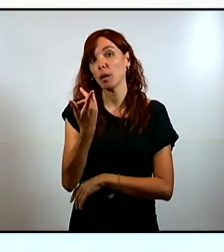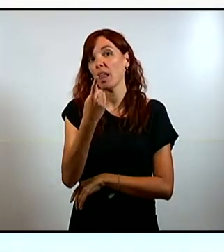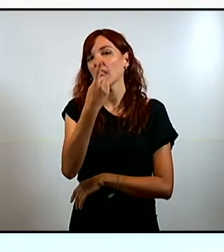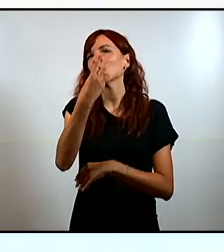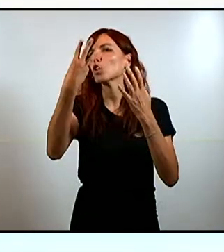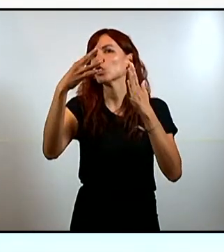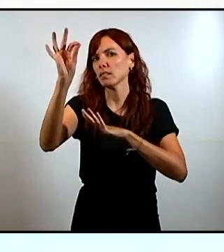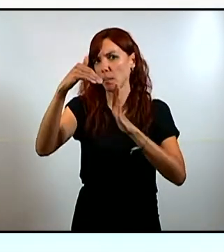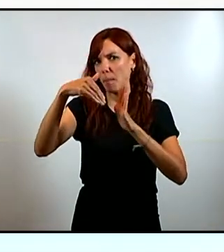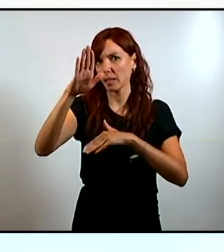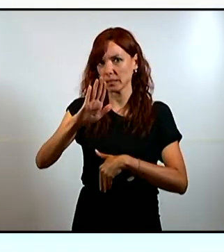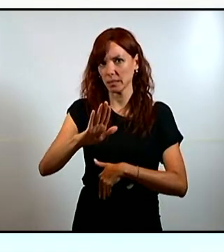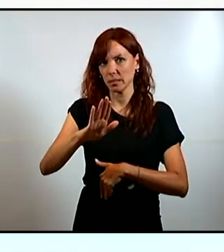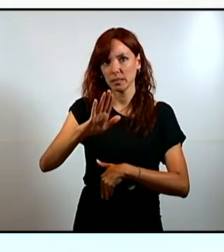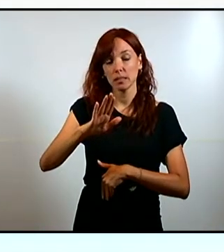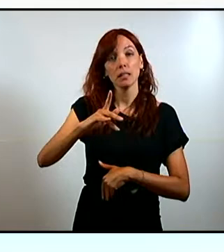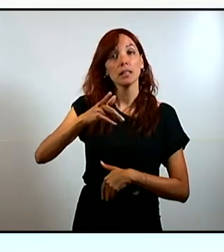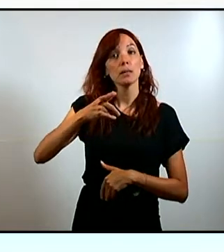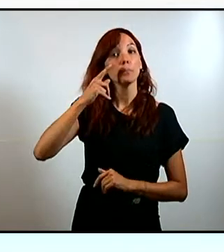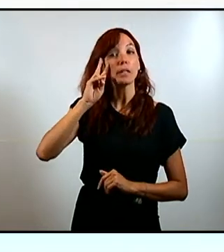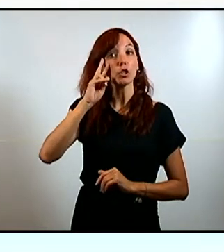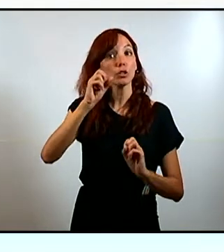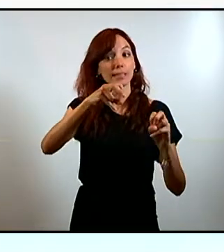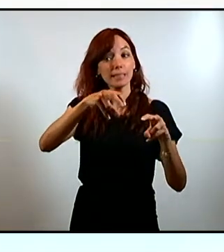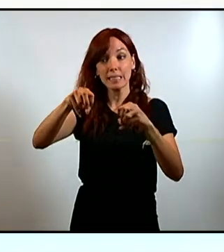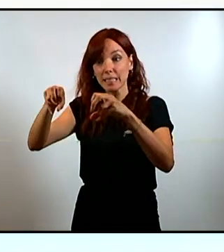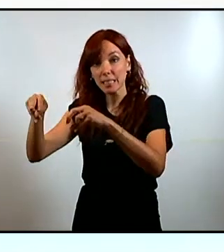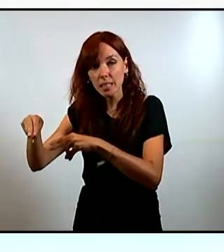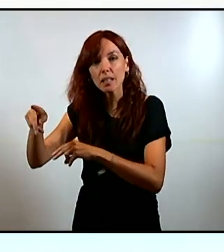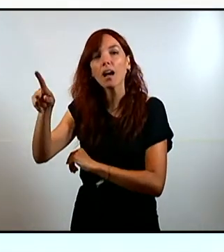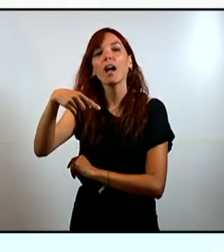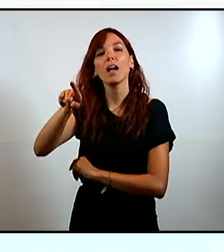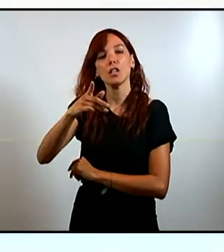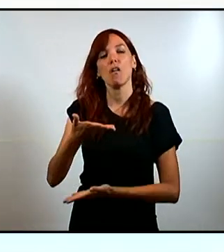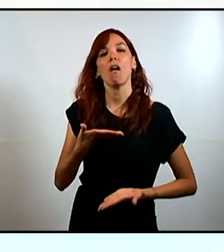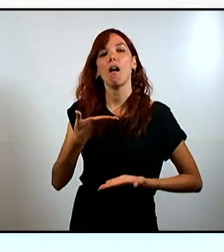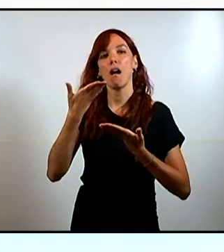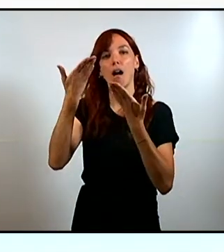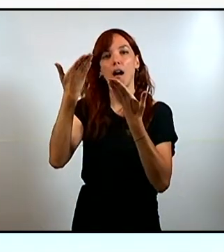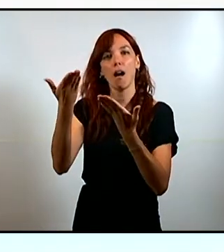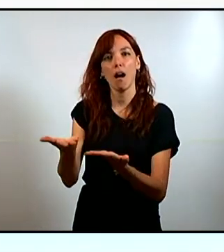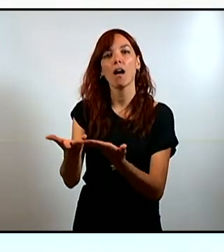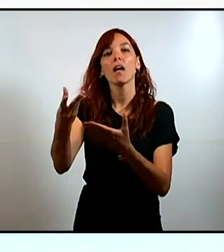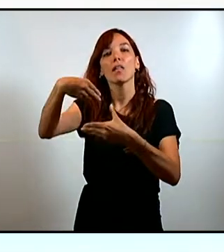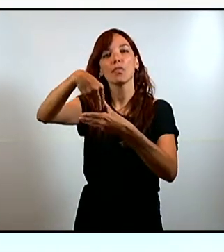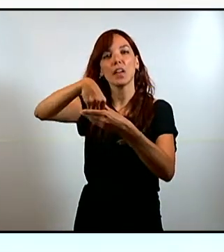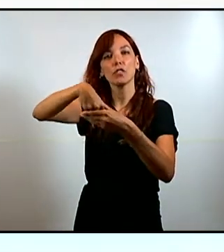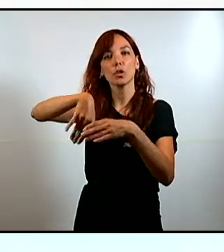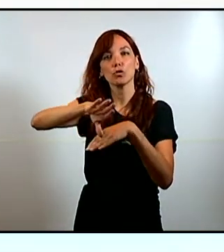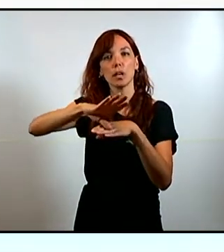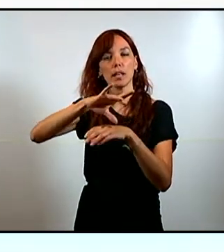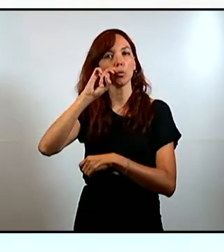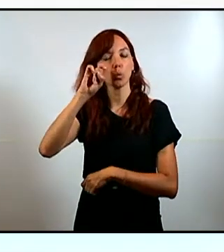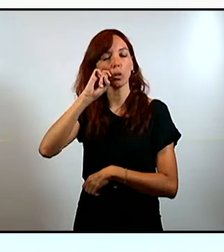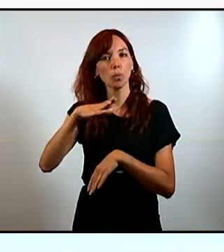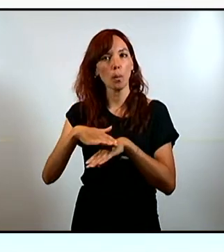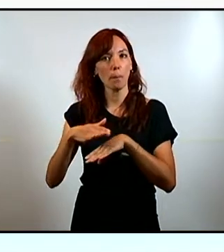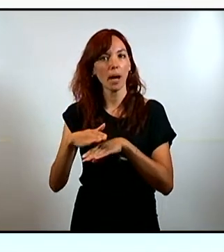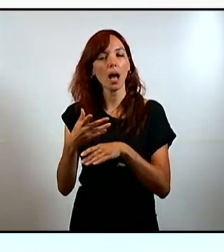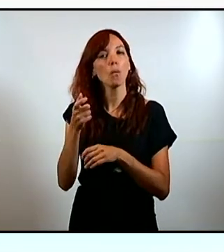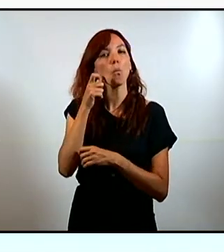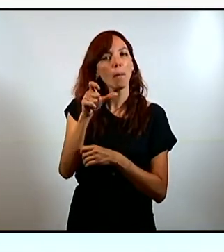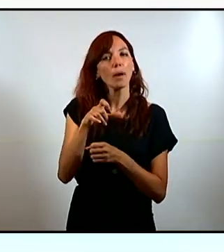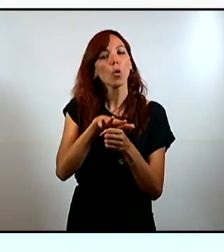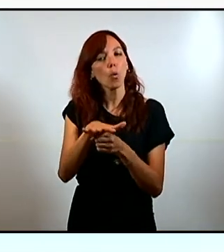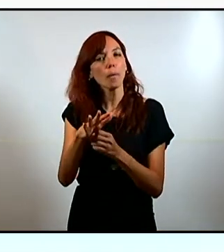que no disponen de ese personal, encuentren en esta Consejería de Turismo esa capacidad para llenar de contenido esos pueblos